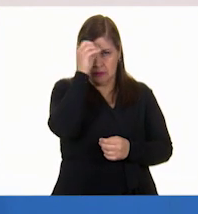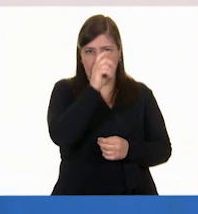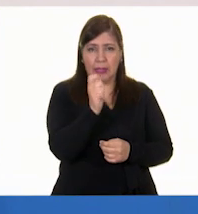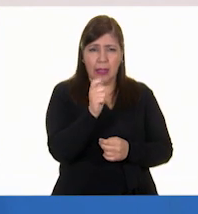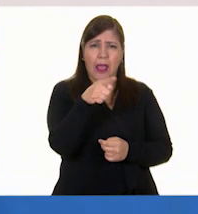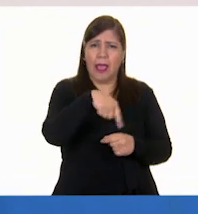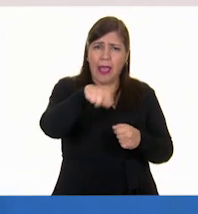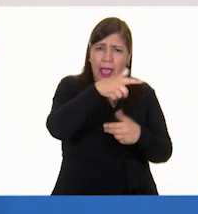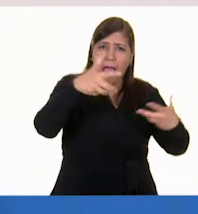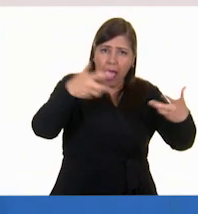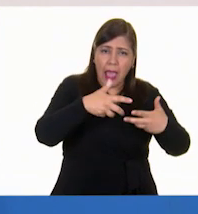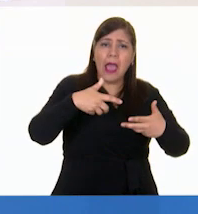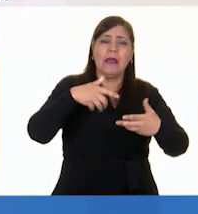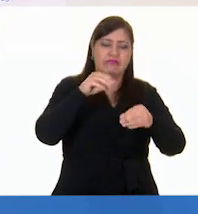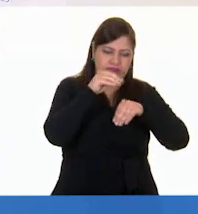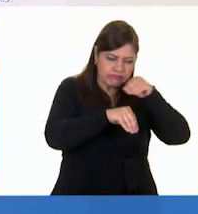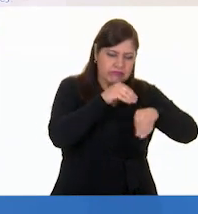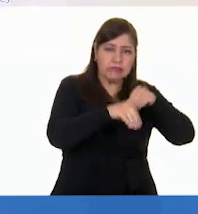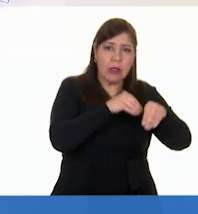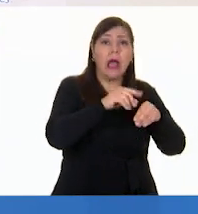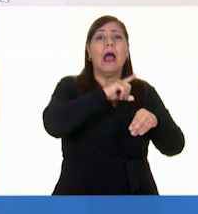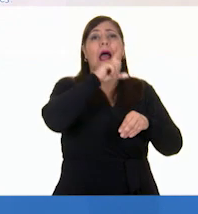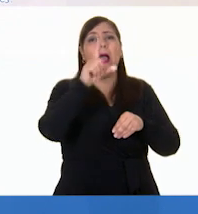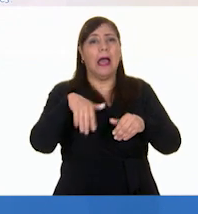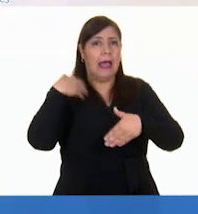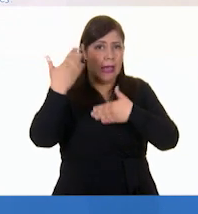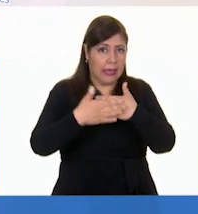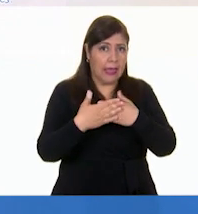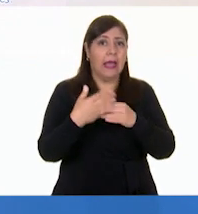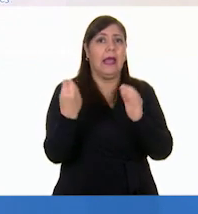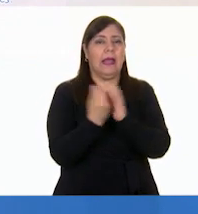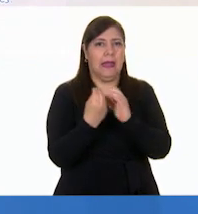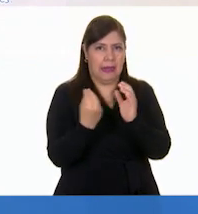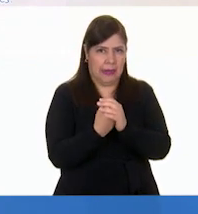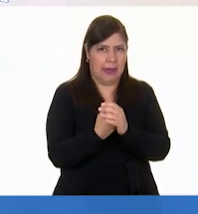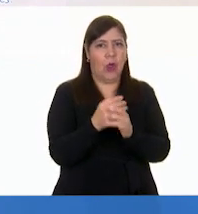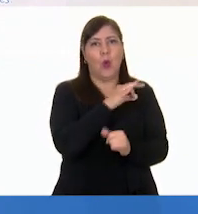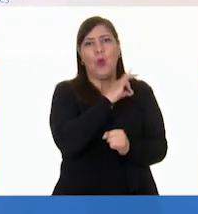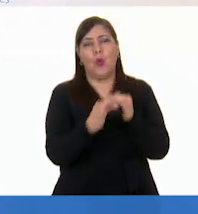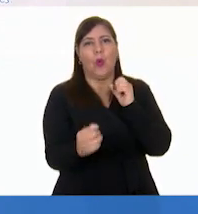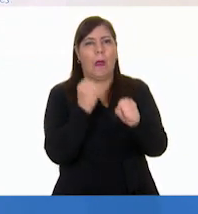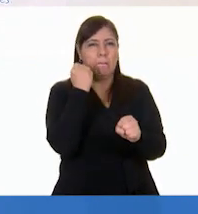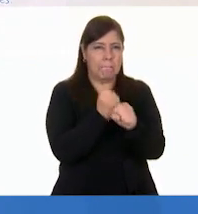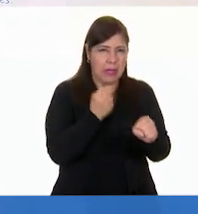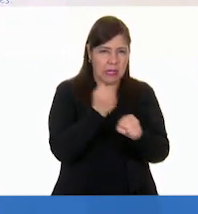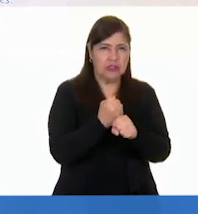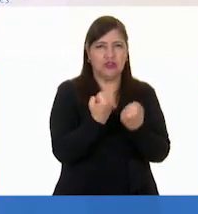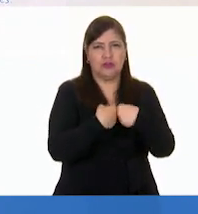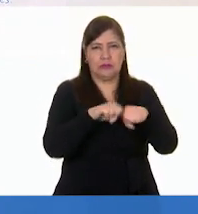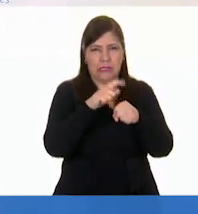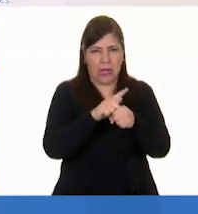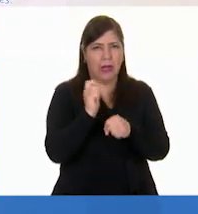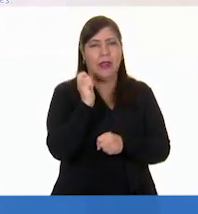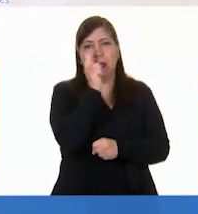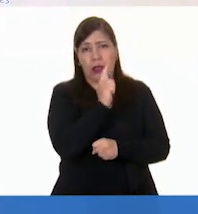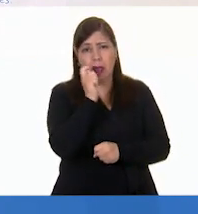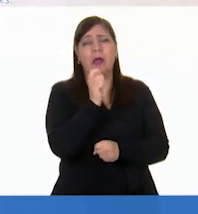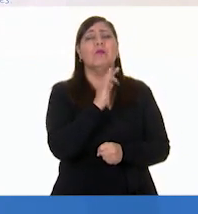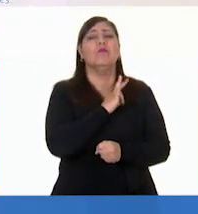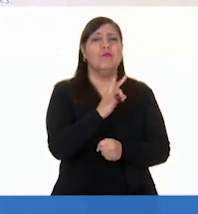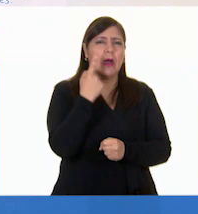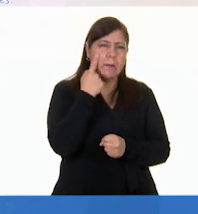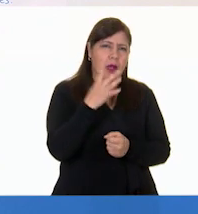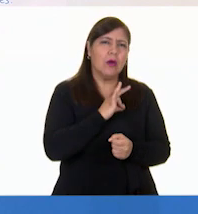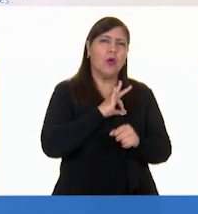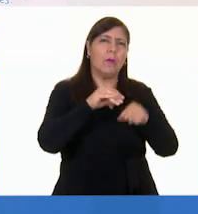lo revisemos en la siguiente y última clase de esta práctica social del lenguaje y podamos ver los mecanismos para su